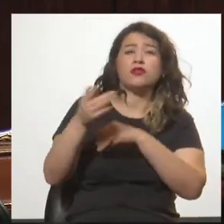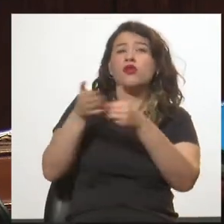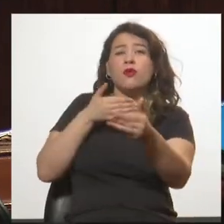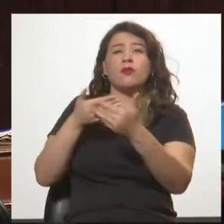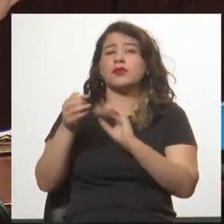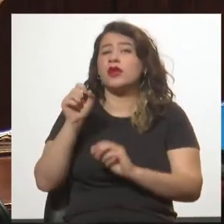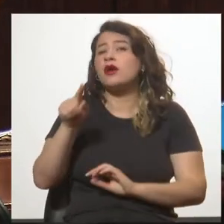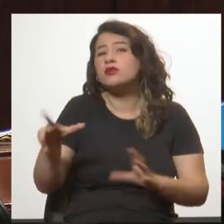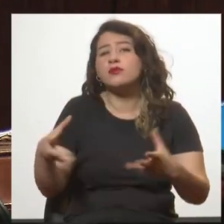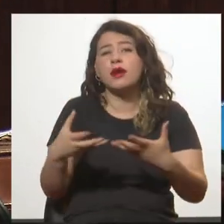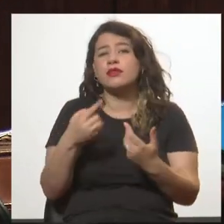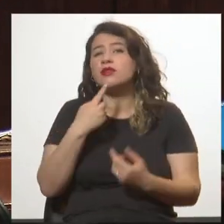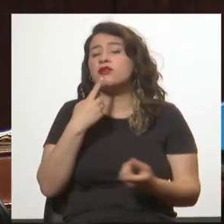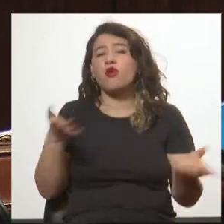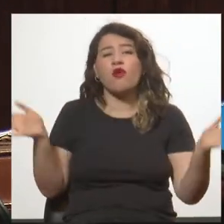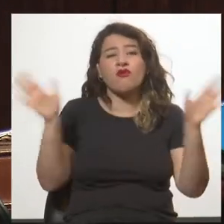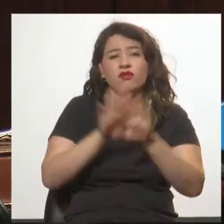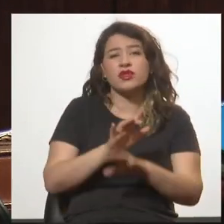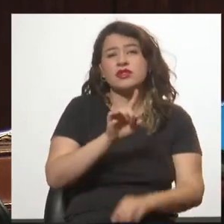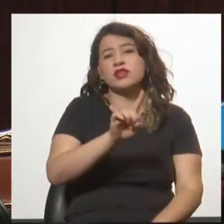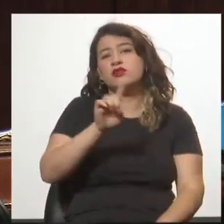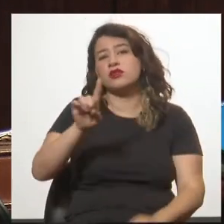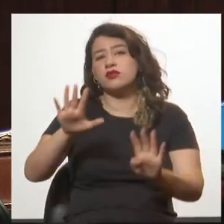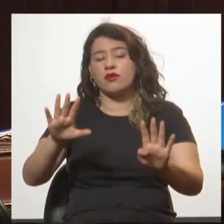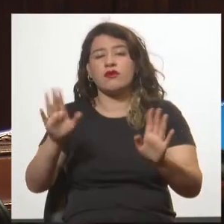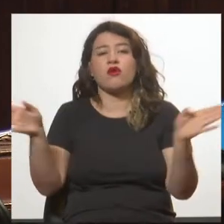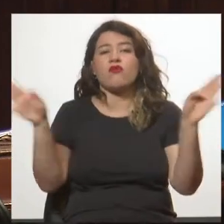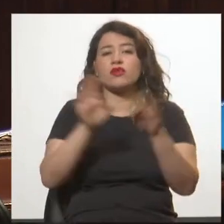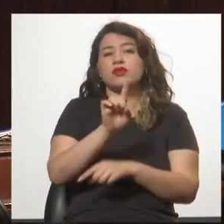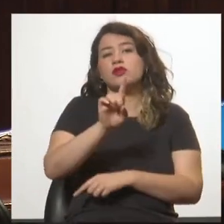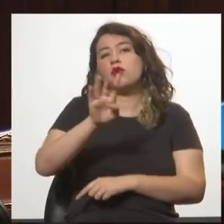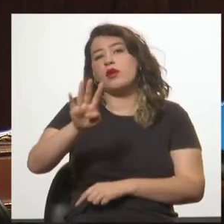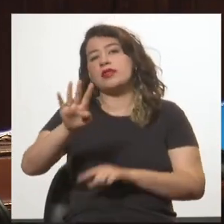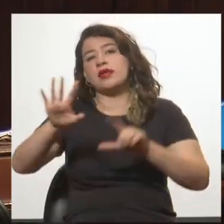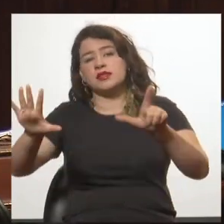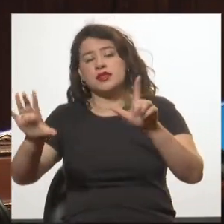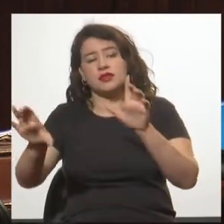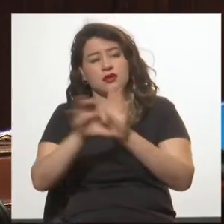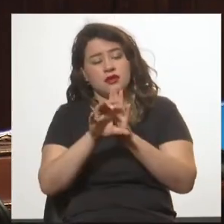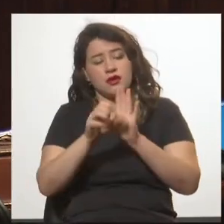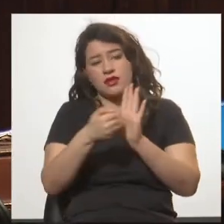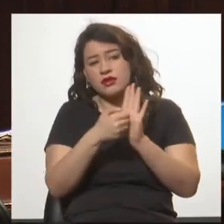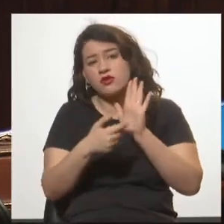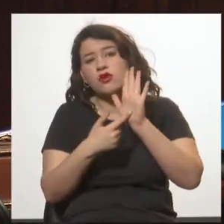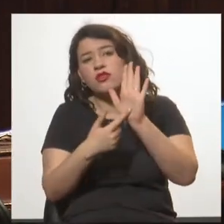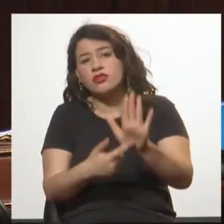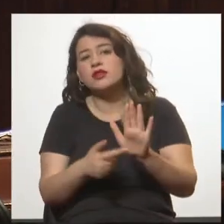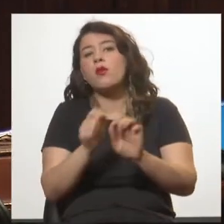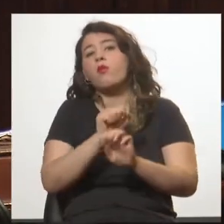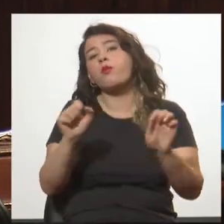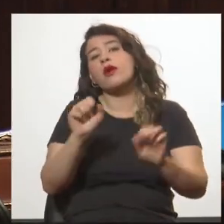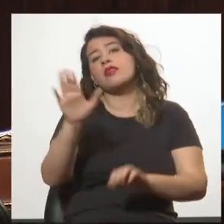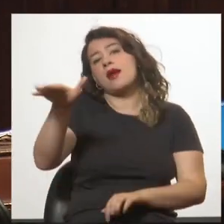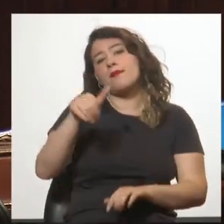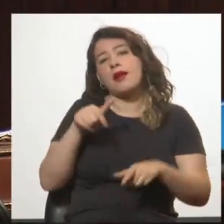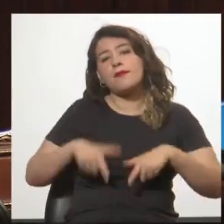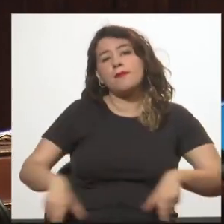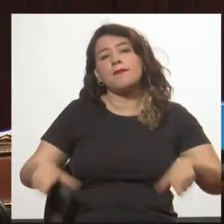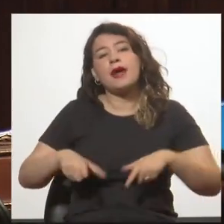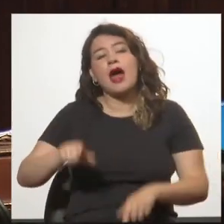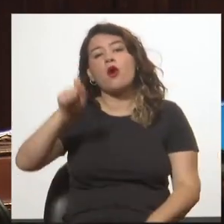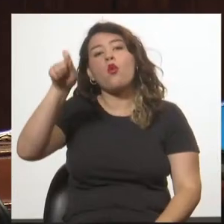se confunde el 119 con el 147 que está prevista la convocatoria a los ministros para